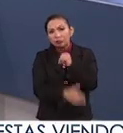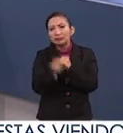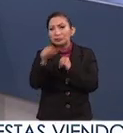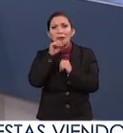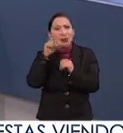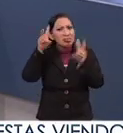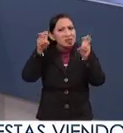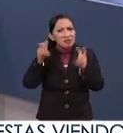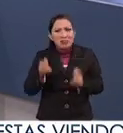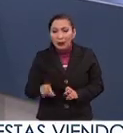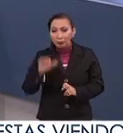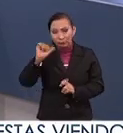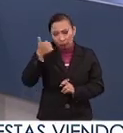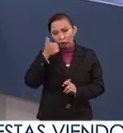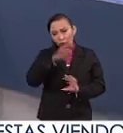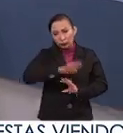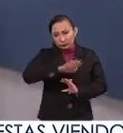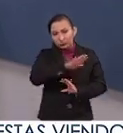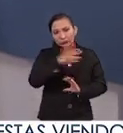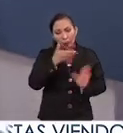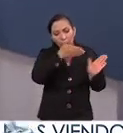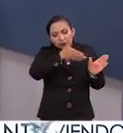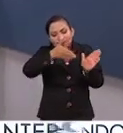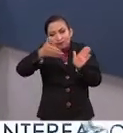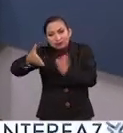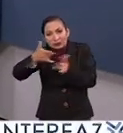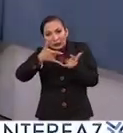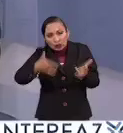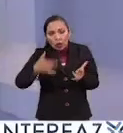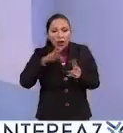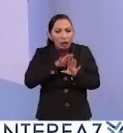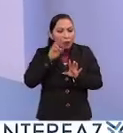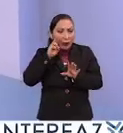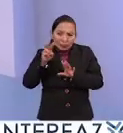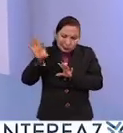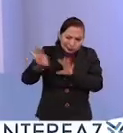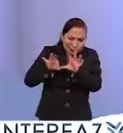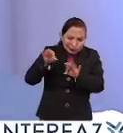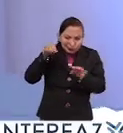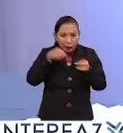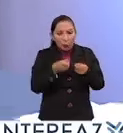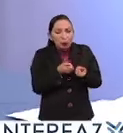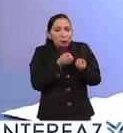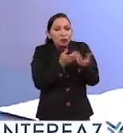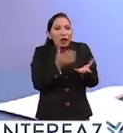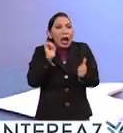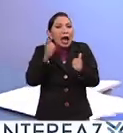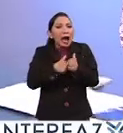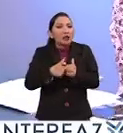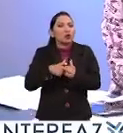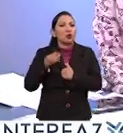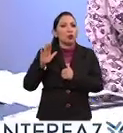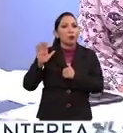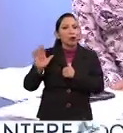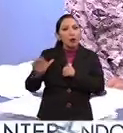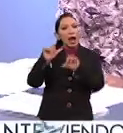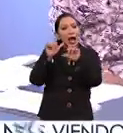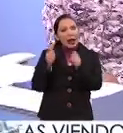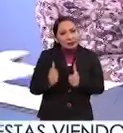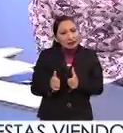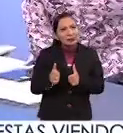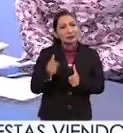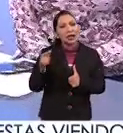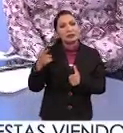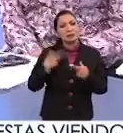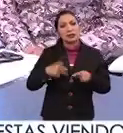Pero también en otros momentos tenemos que rendir tributo a algunos de los artistas,